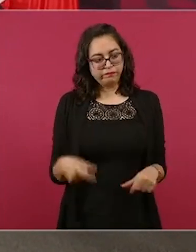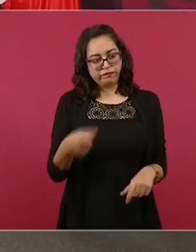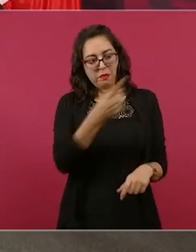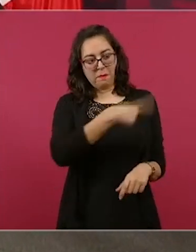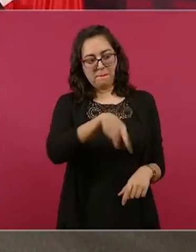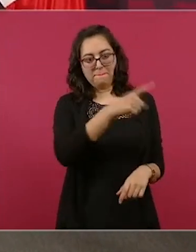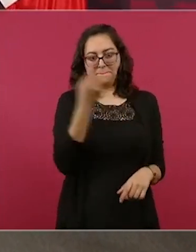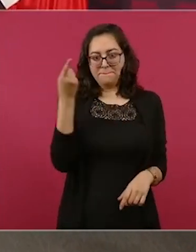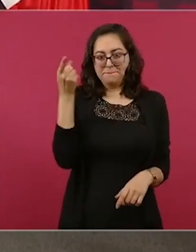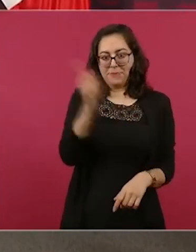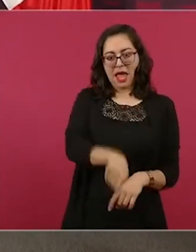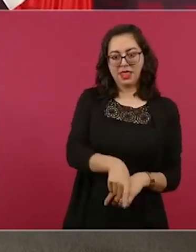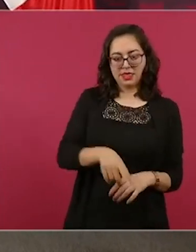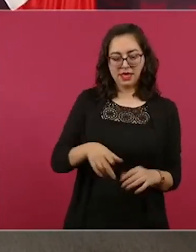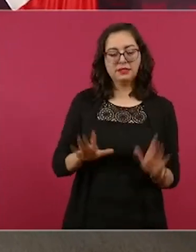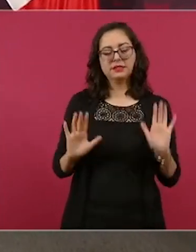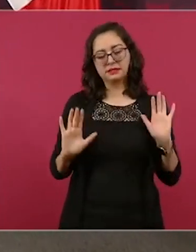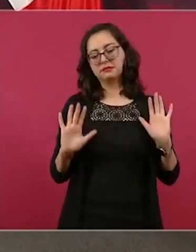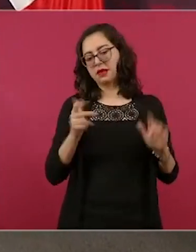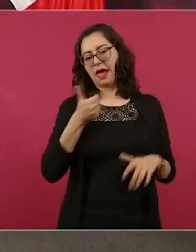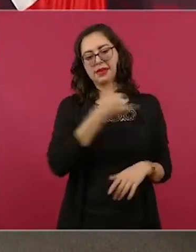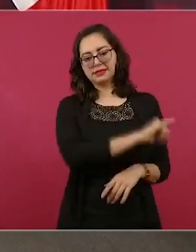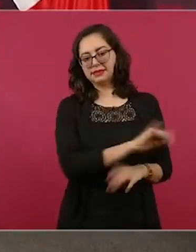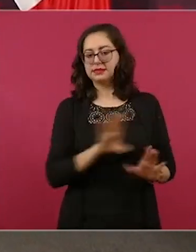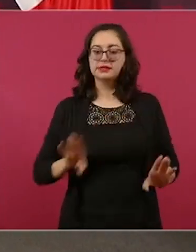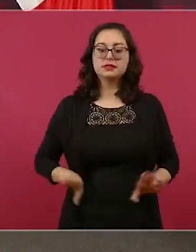con los oligarcas,